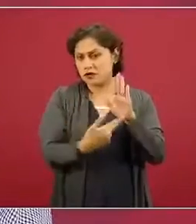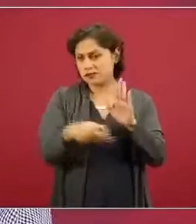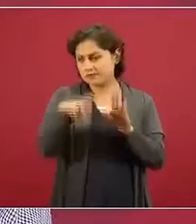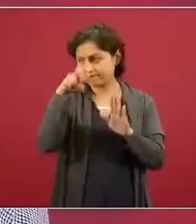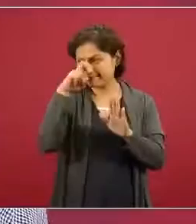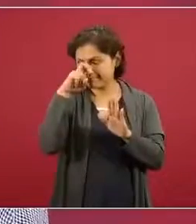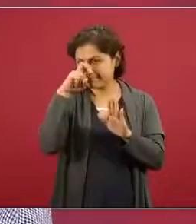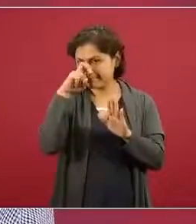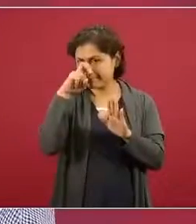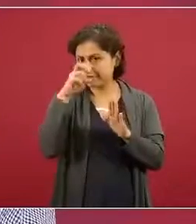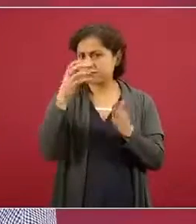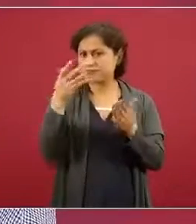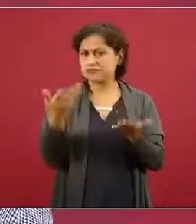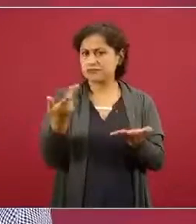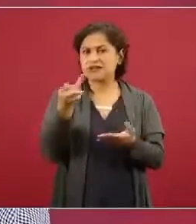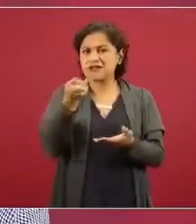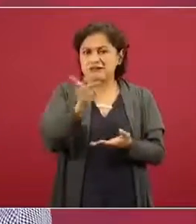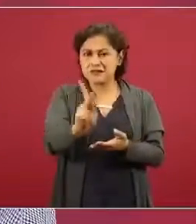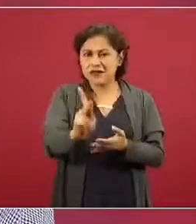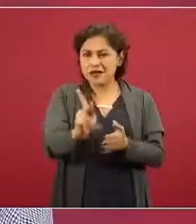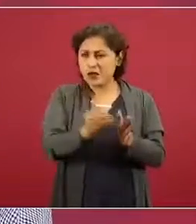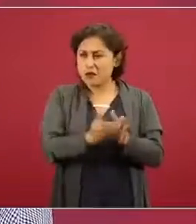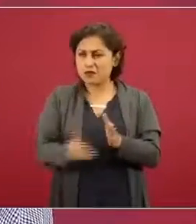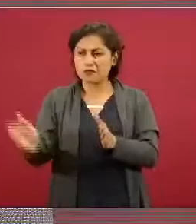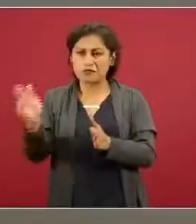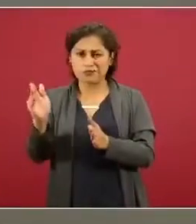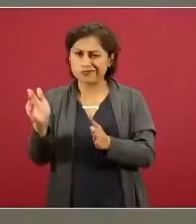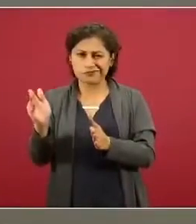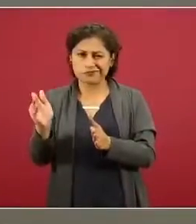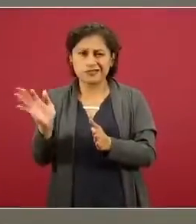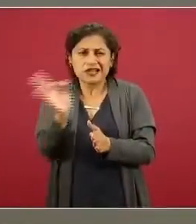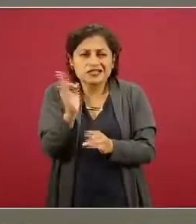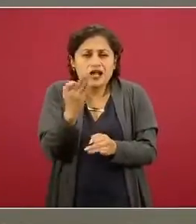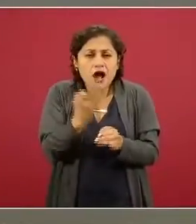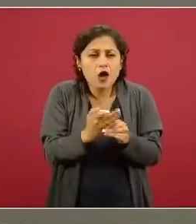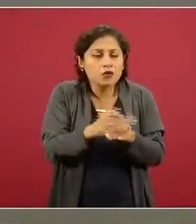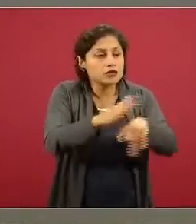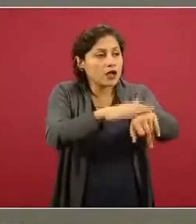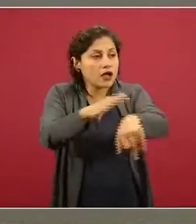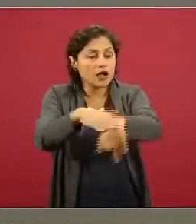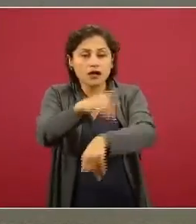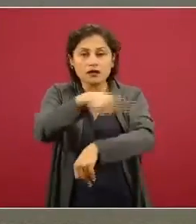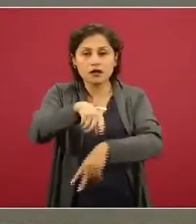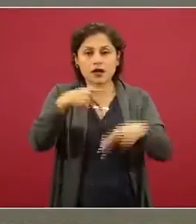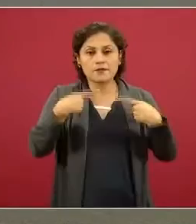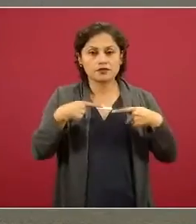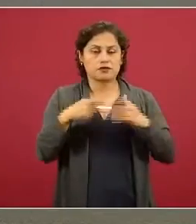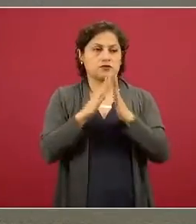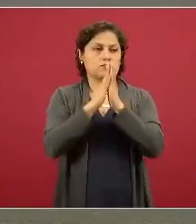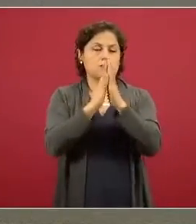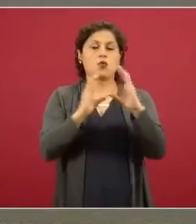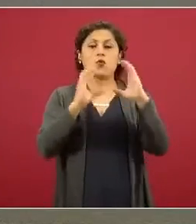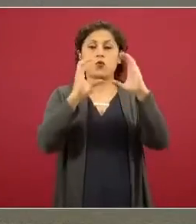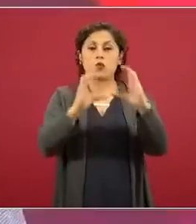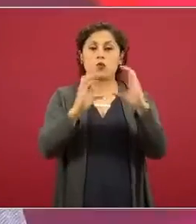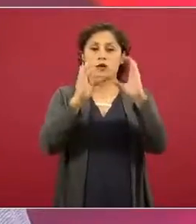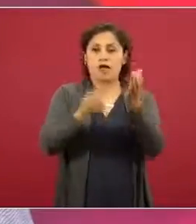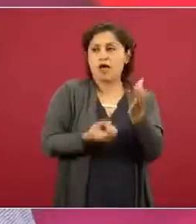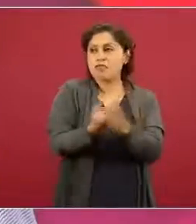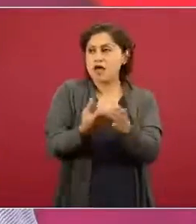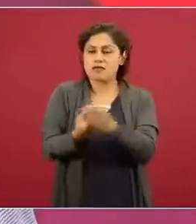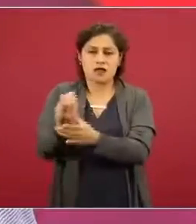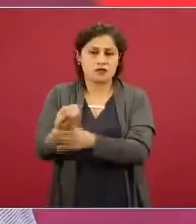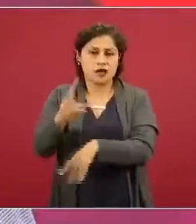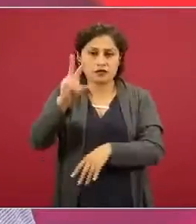Pero tal vez no sea necesario, solamente con el llamado a la población de disminuir la movilidad, el